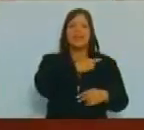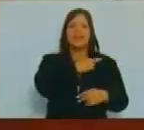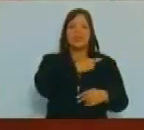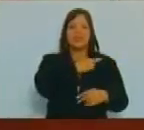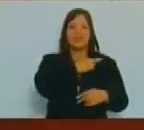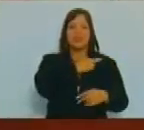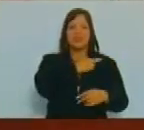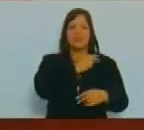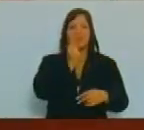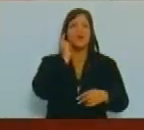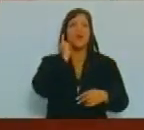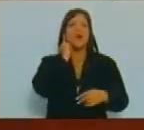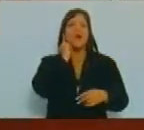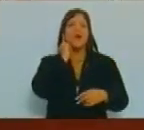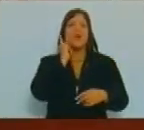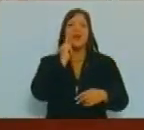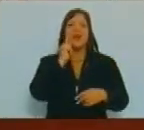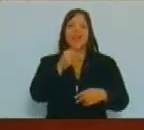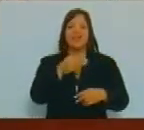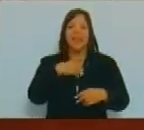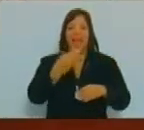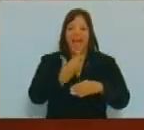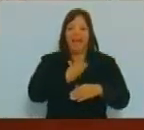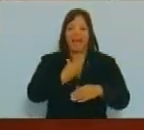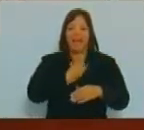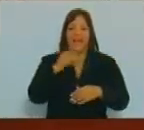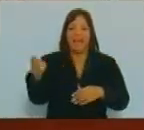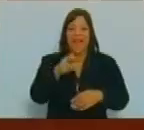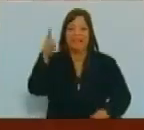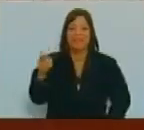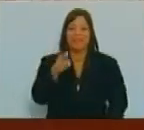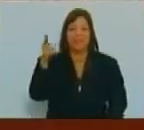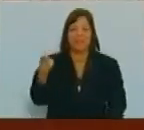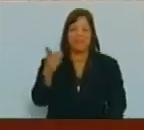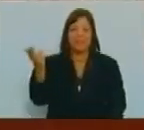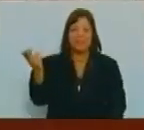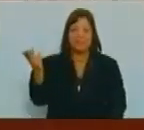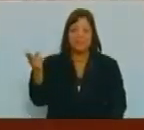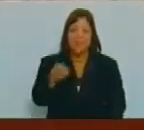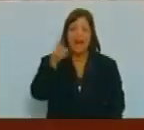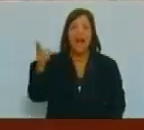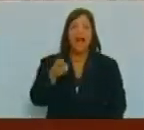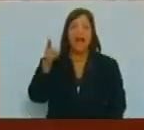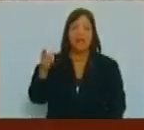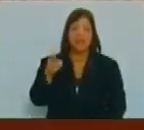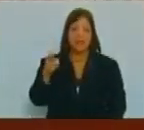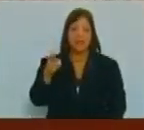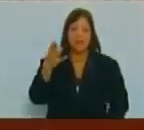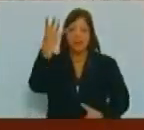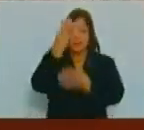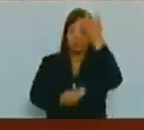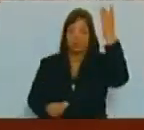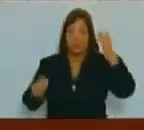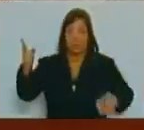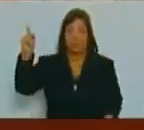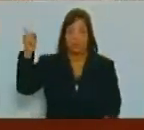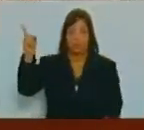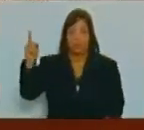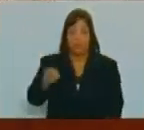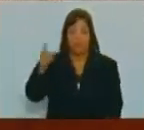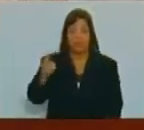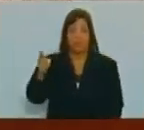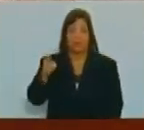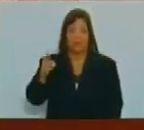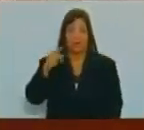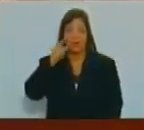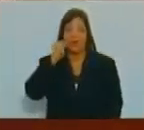david smolansky también a quien el alcalde de ladrillo que ande en franca huida la vi